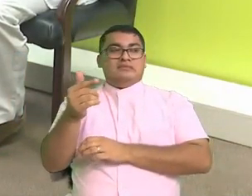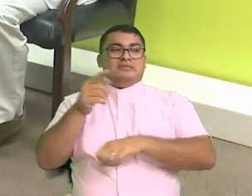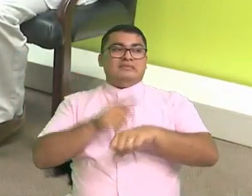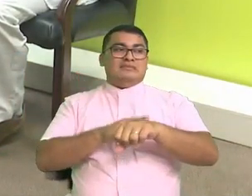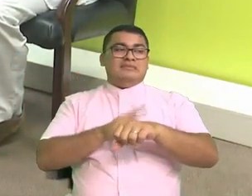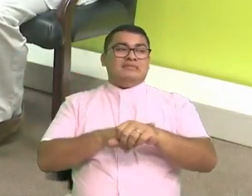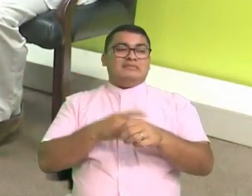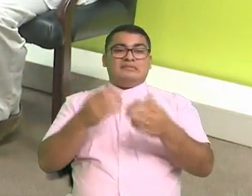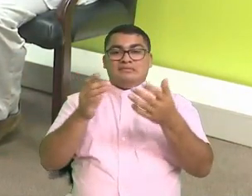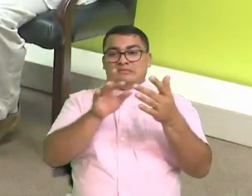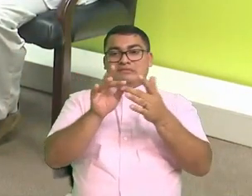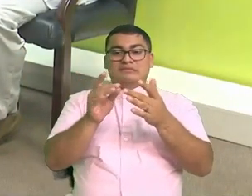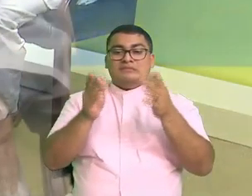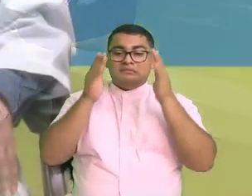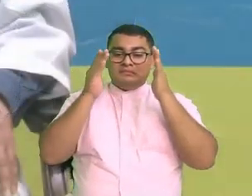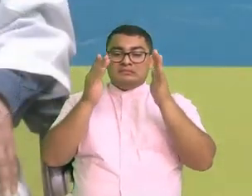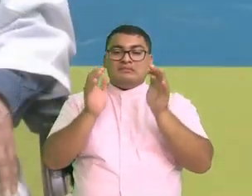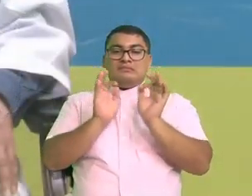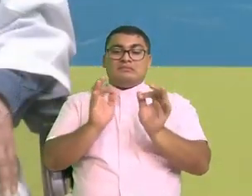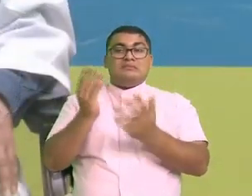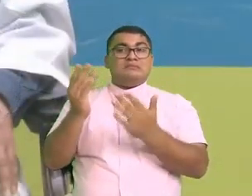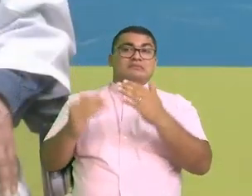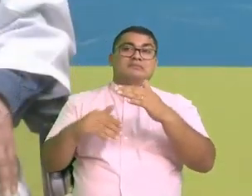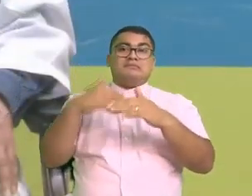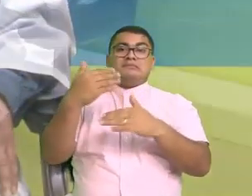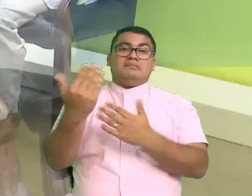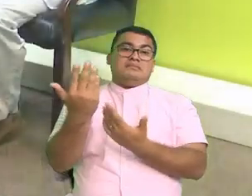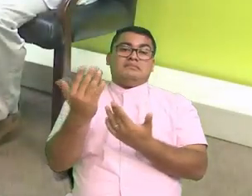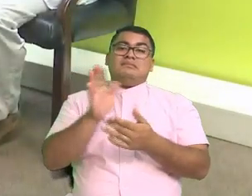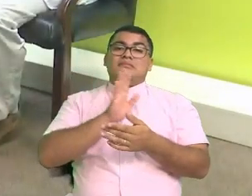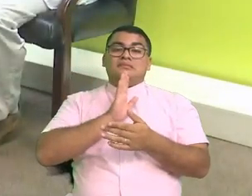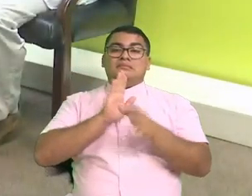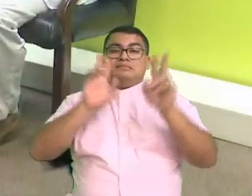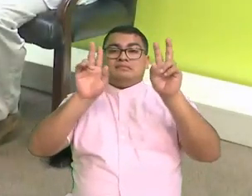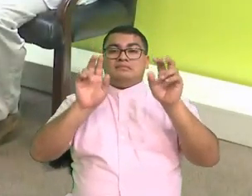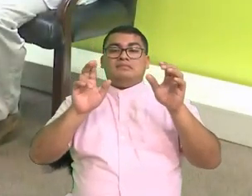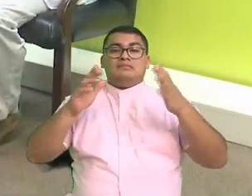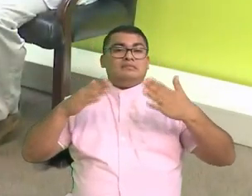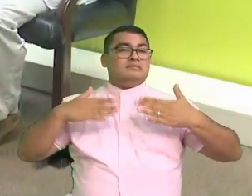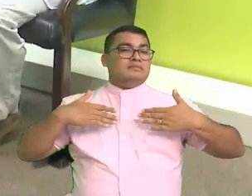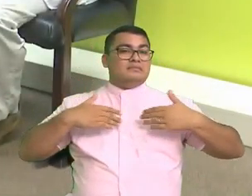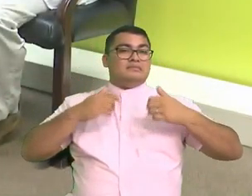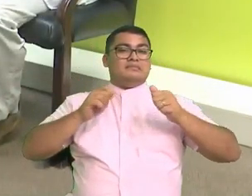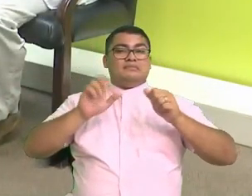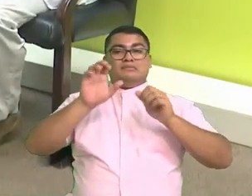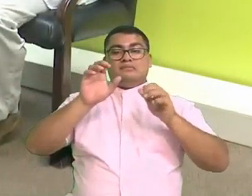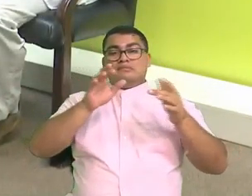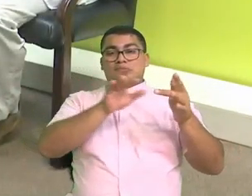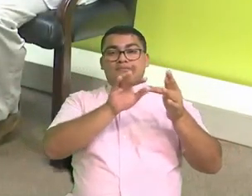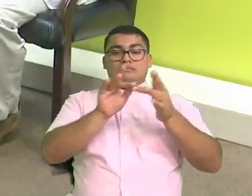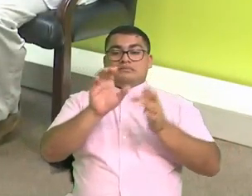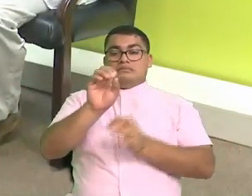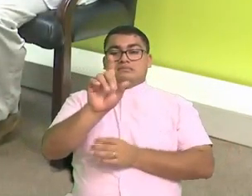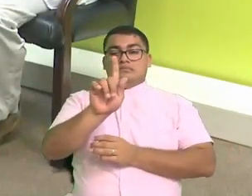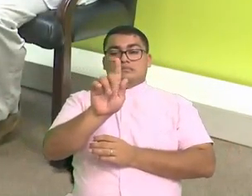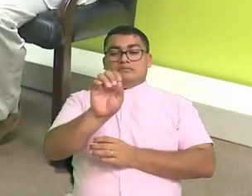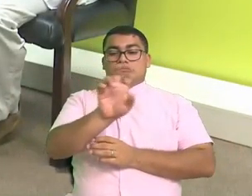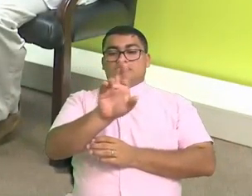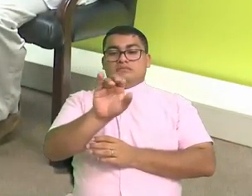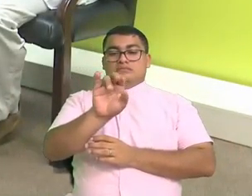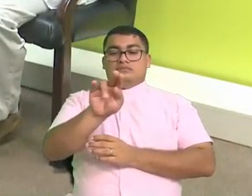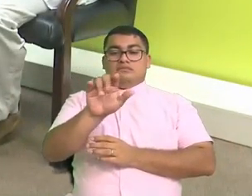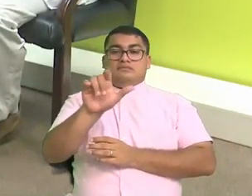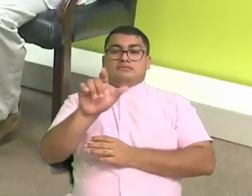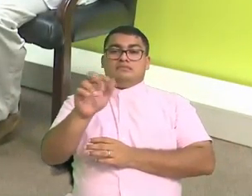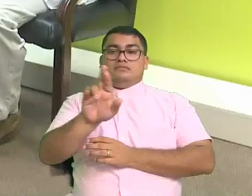y su estamos para servirle. Le esperamos en otra oportunidad para seguir hablando sobre su rama, su especialidad, que es la otorrino.